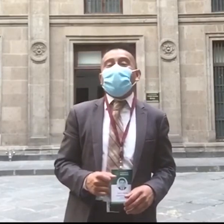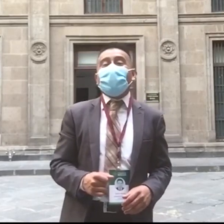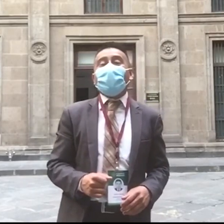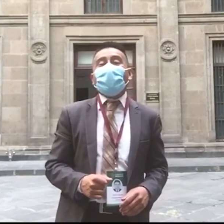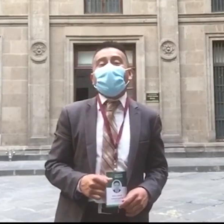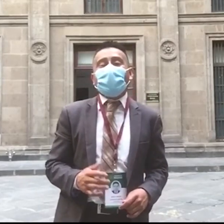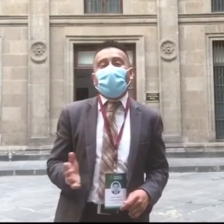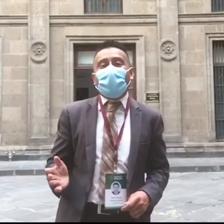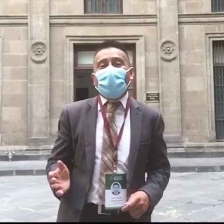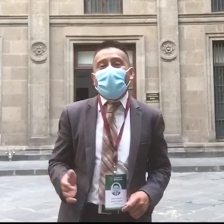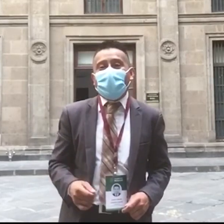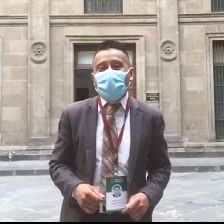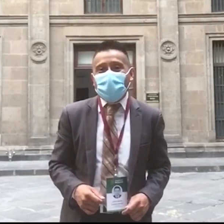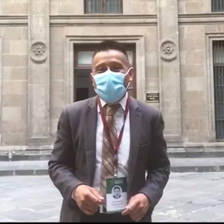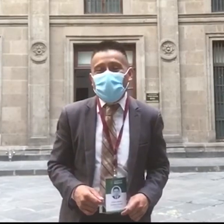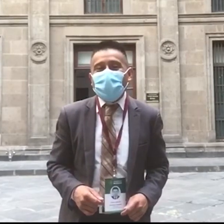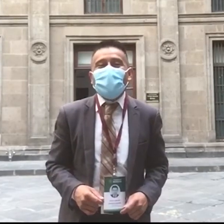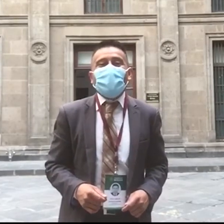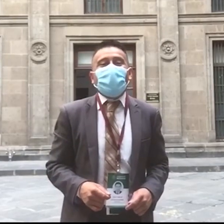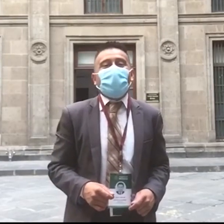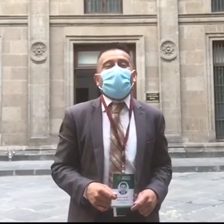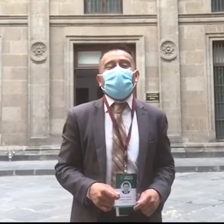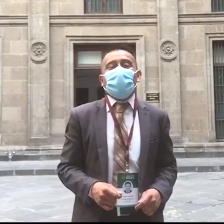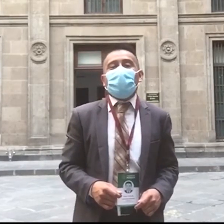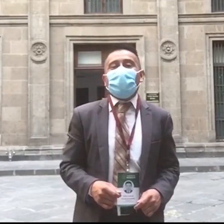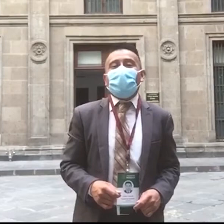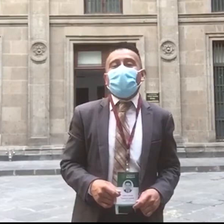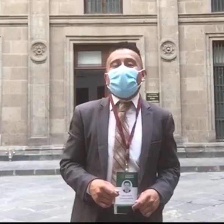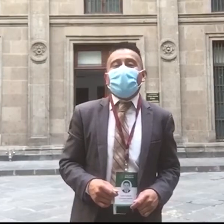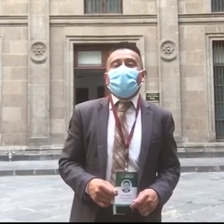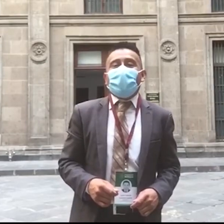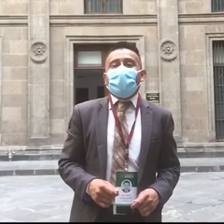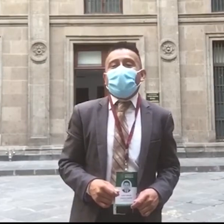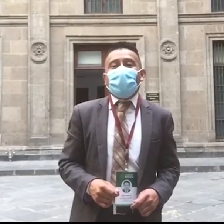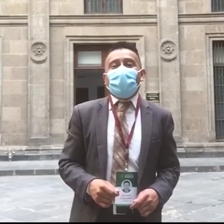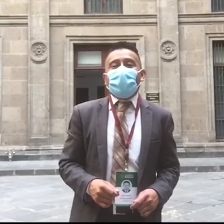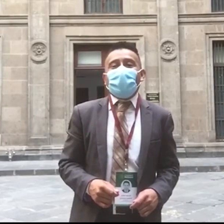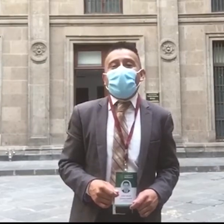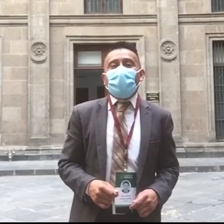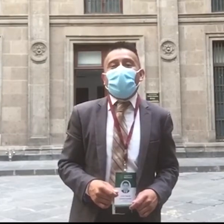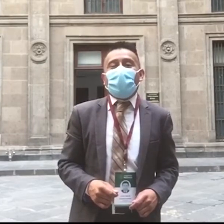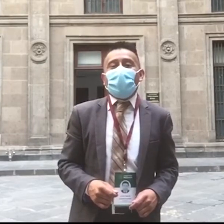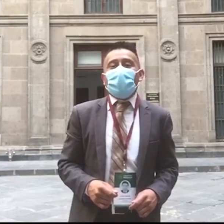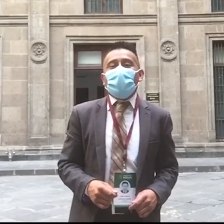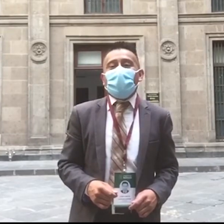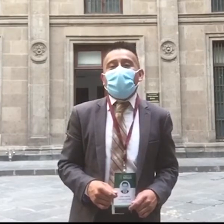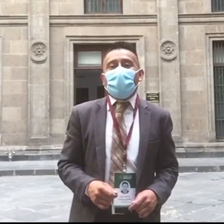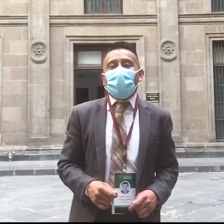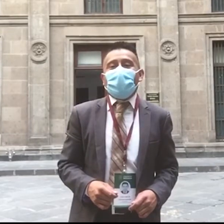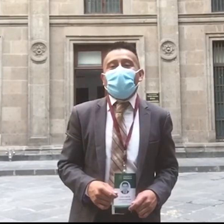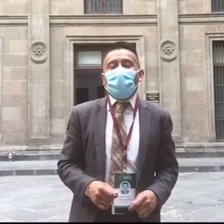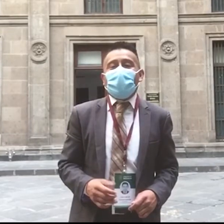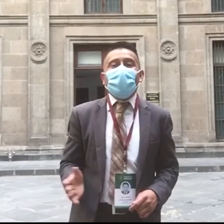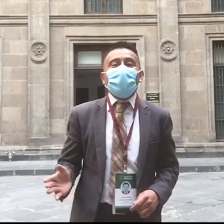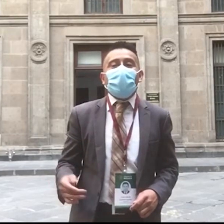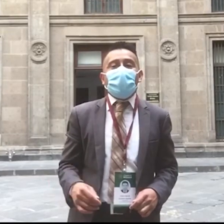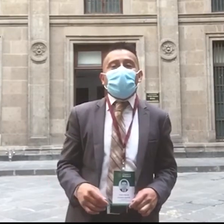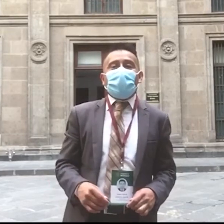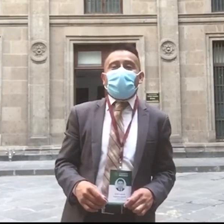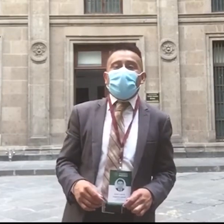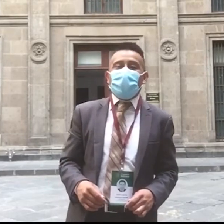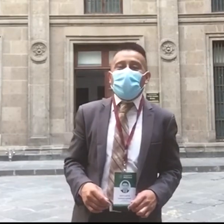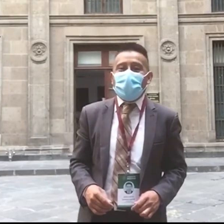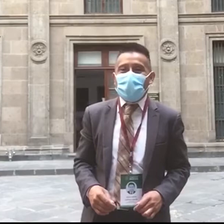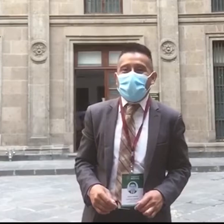de AstraZeneca, que el día de hoy hay que recordar. Fue suspendida ya en definitiva por el gobierno de Dinamarca en